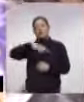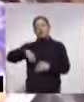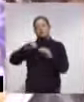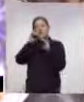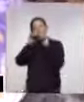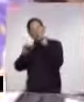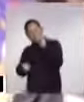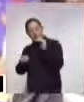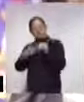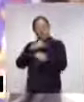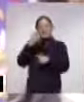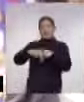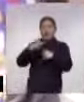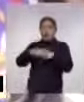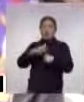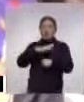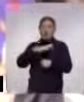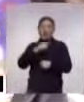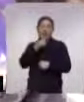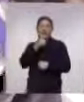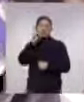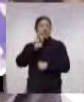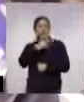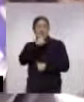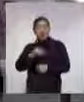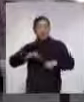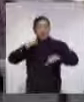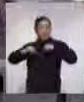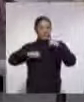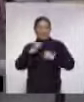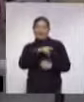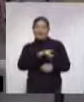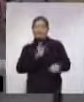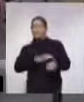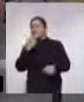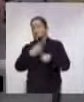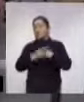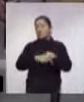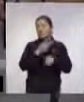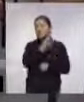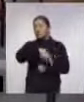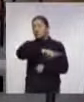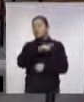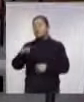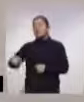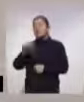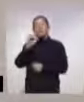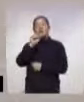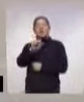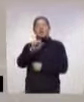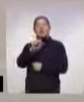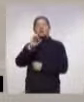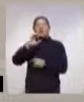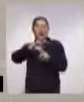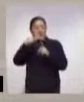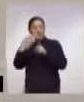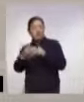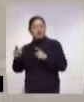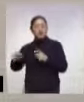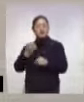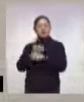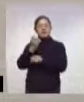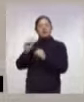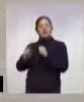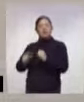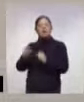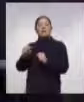están expuestos niñas, niños y adolescentes. Cabe señalar que la Comisión Ejecutiva del Sistema Estatal de Seguridad Pública, a través del Centro Estatal